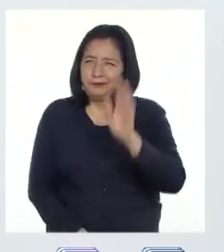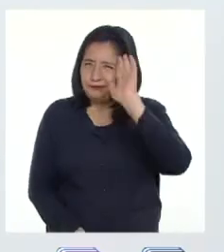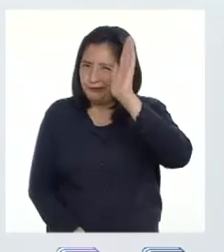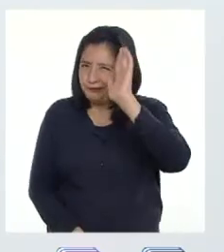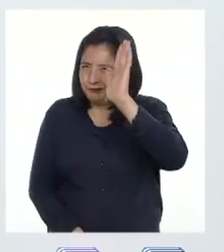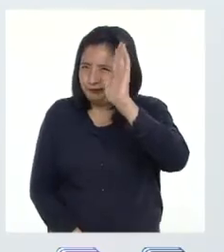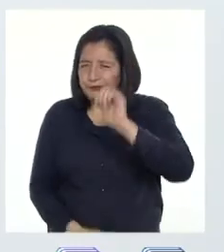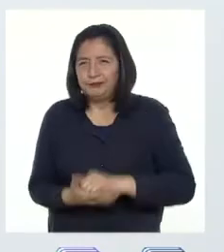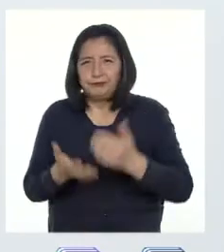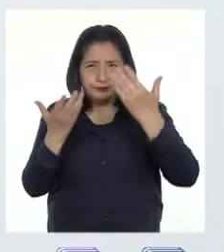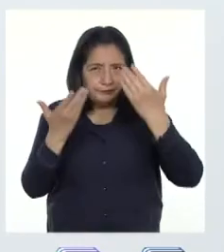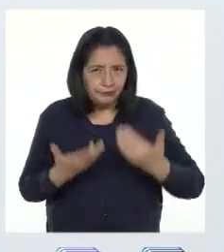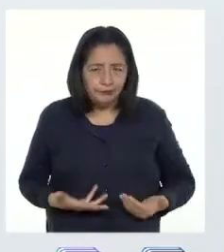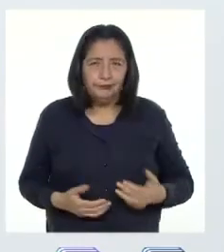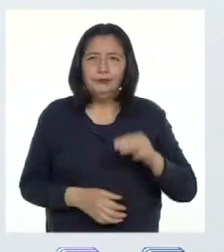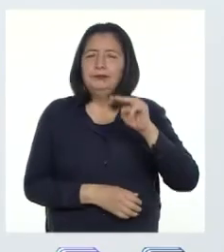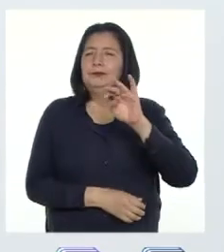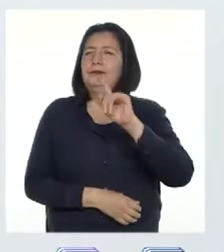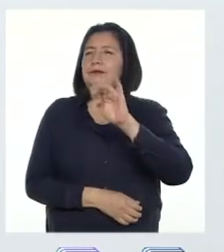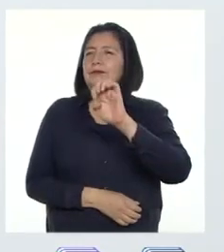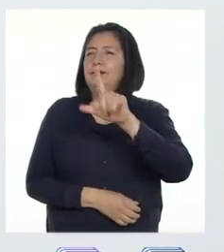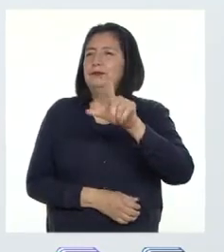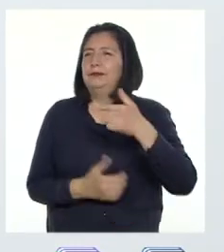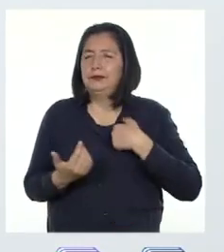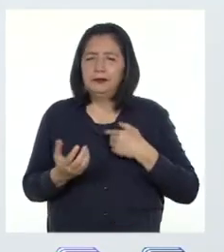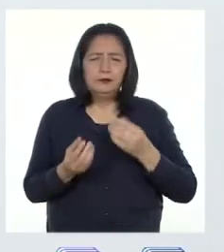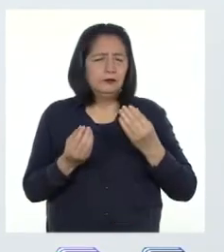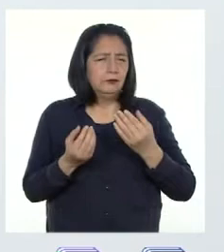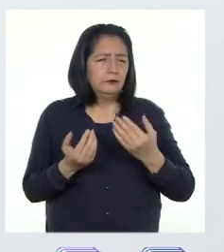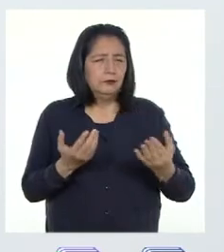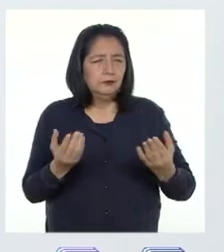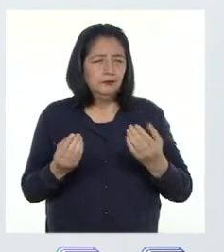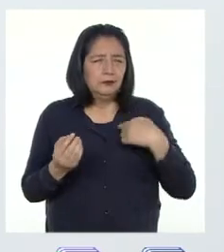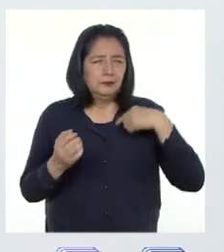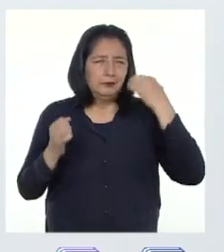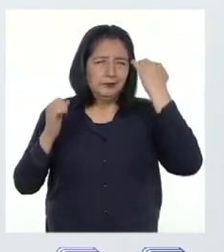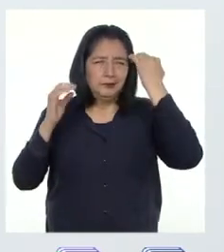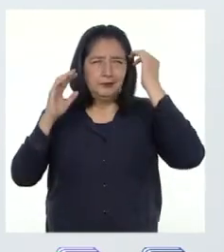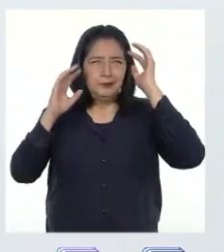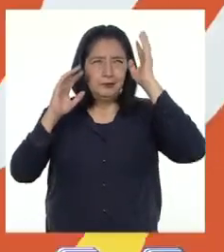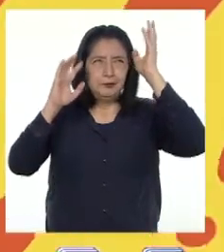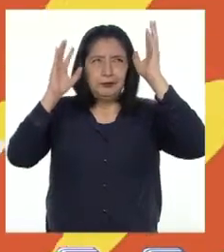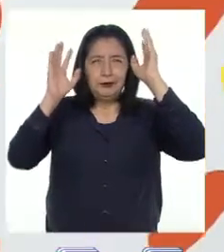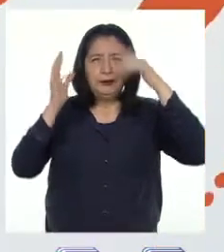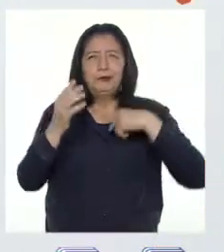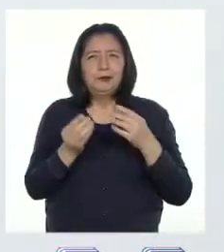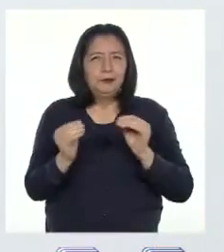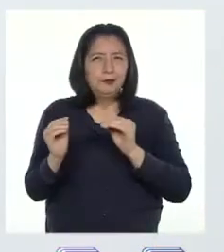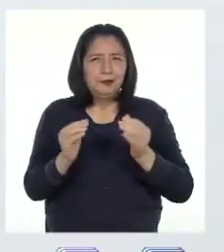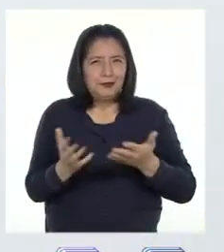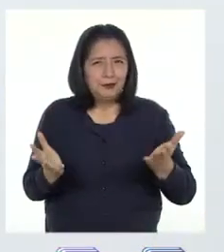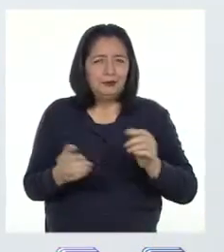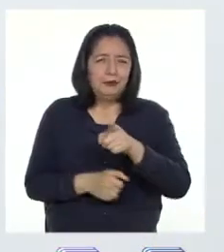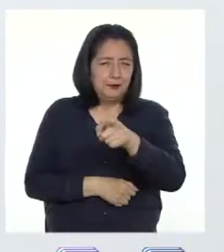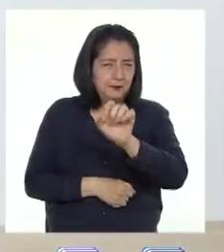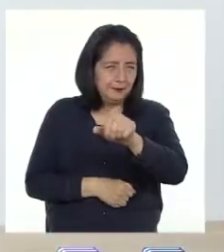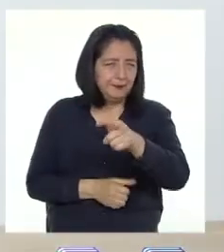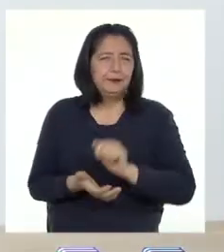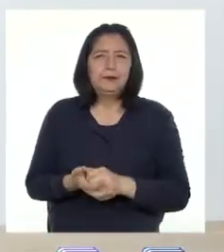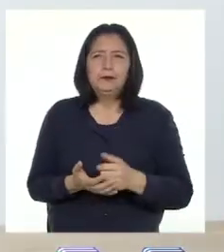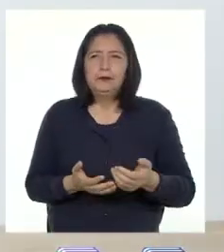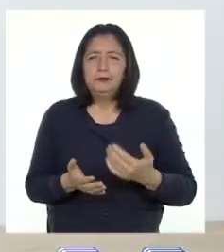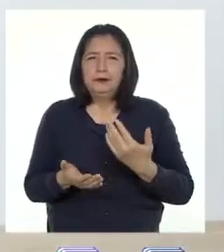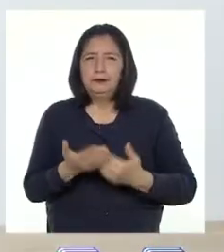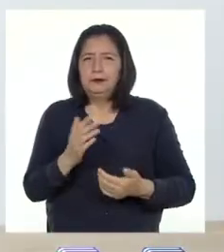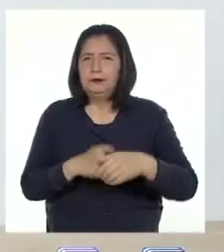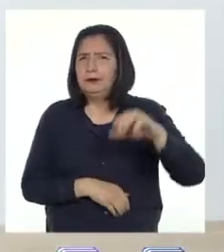Hola, soy Miguel Ángel y hoy vamos a mover cosas desde nuestra imaginación. Eso es. Levanten